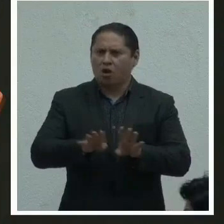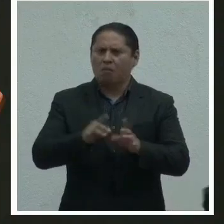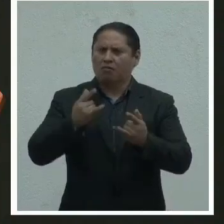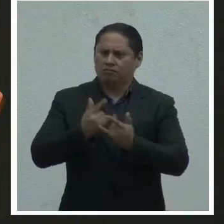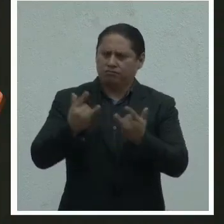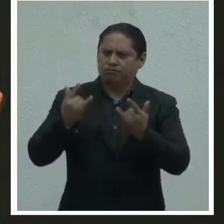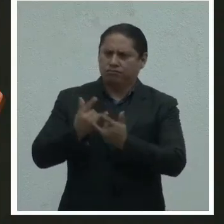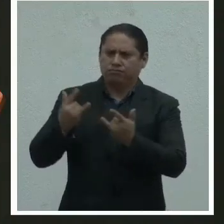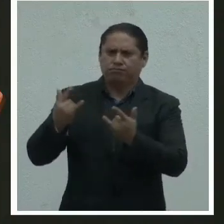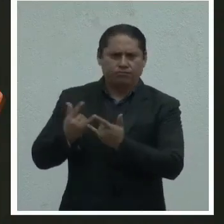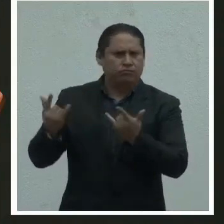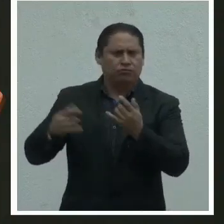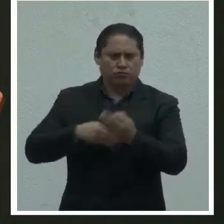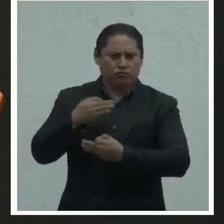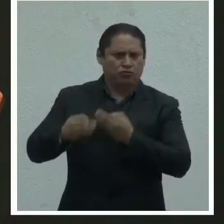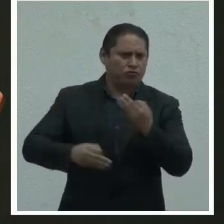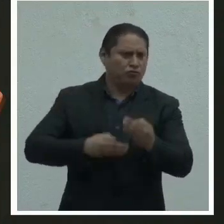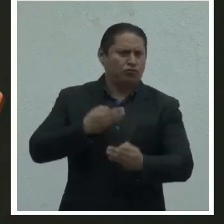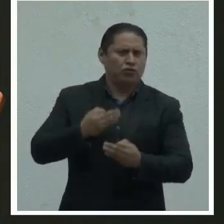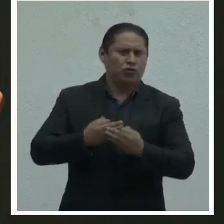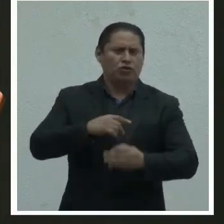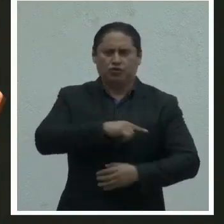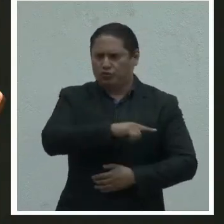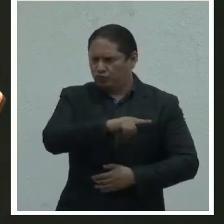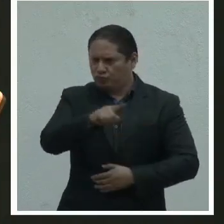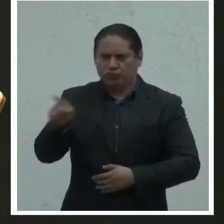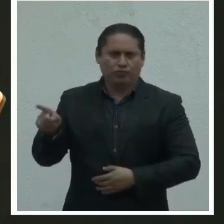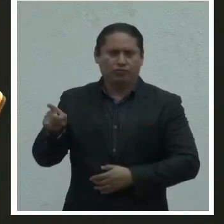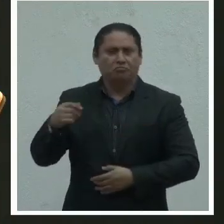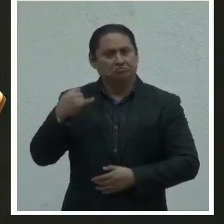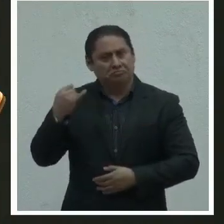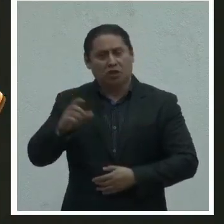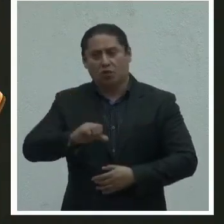locales, las de los y de otros, que a la